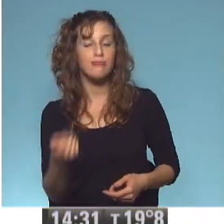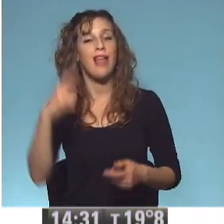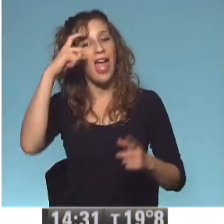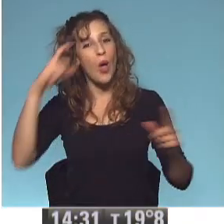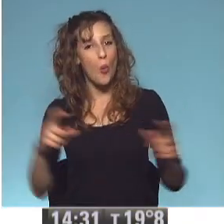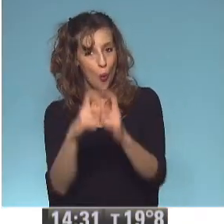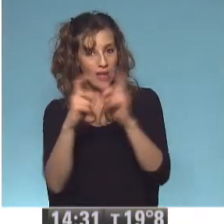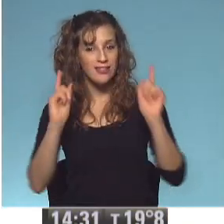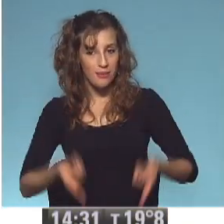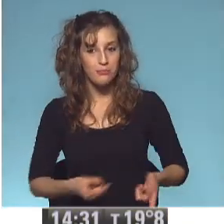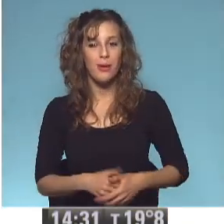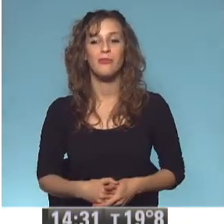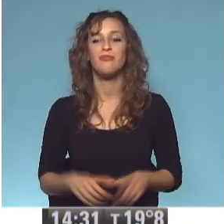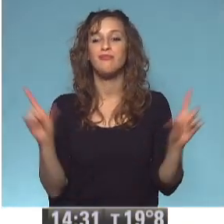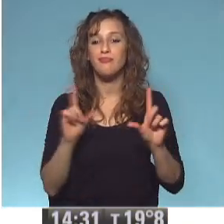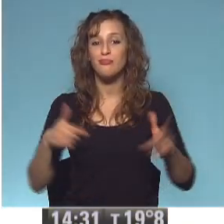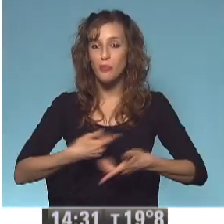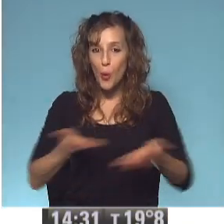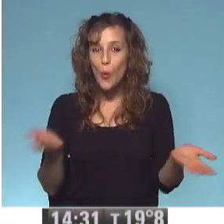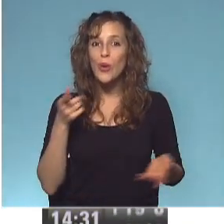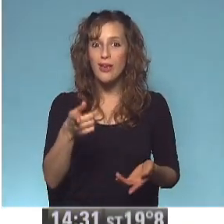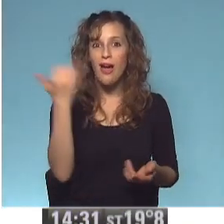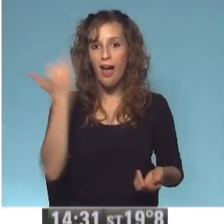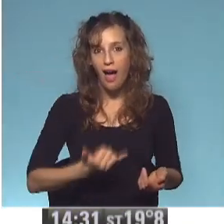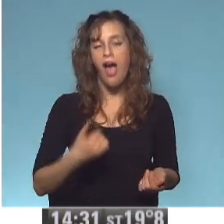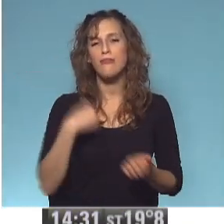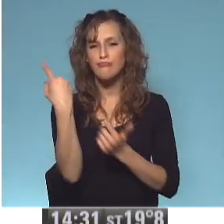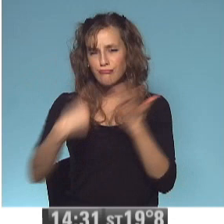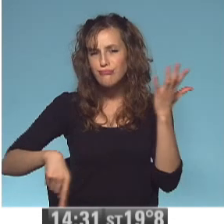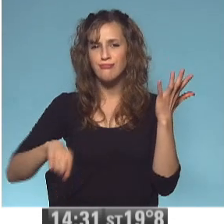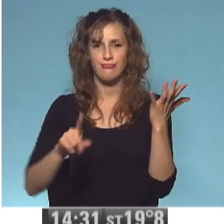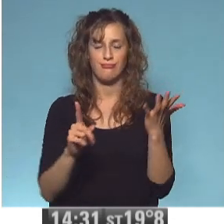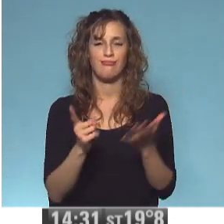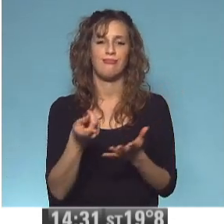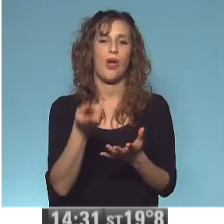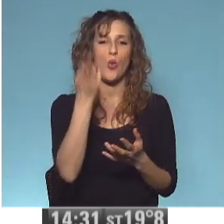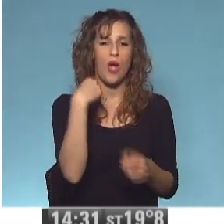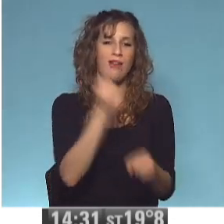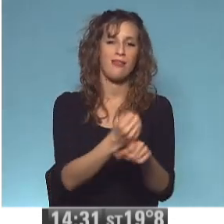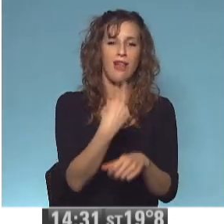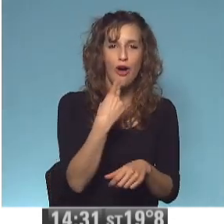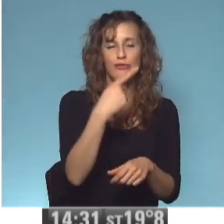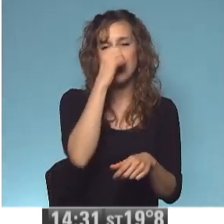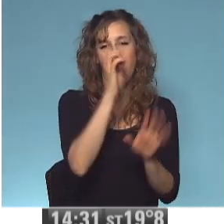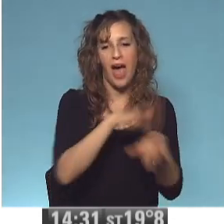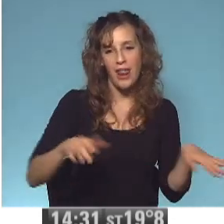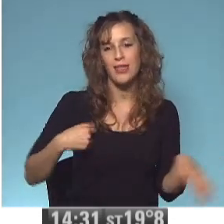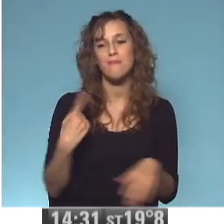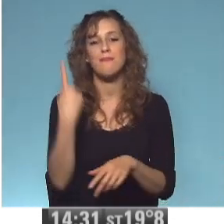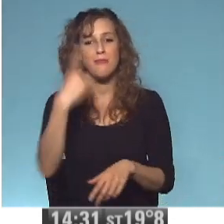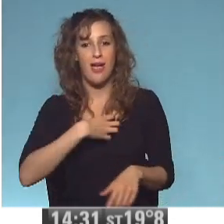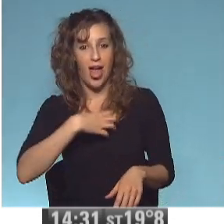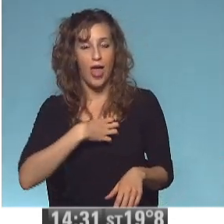televisión pública vas a encontrar el contenido para los alumnos de nivel inicial de 9 a 11, para los alumnos de primer grado de